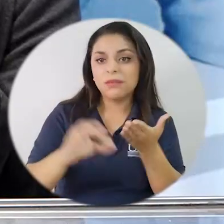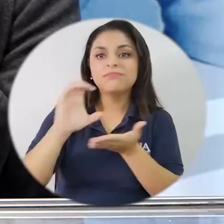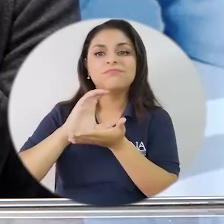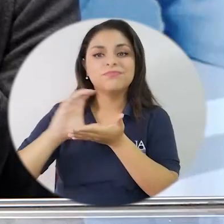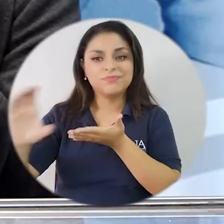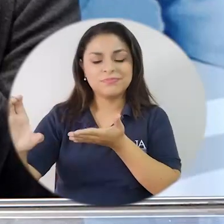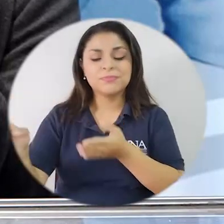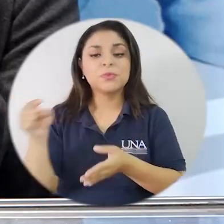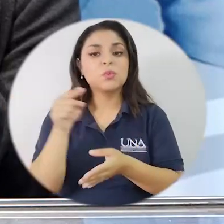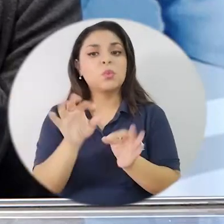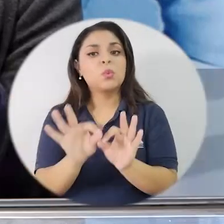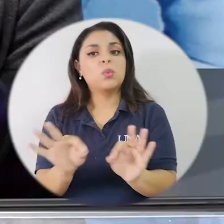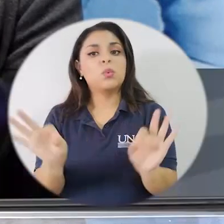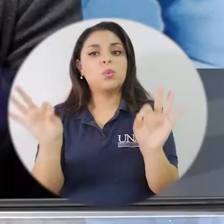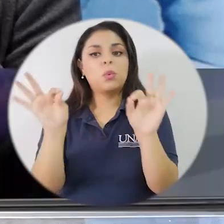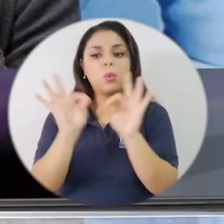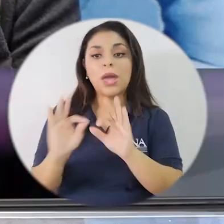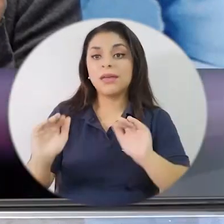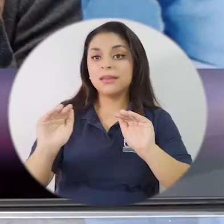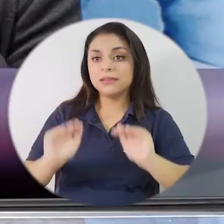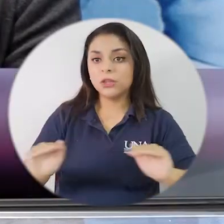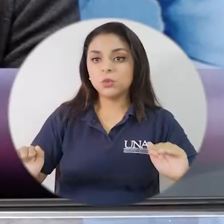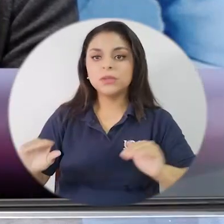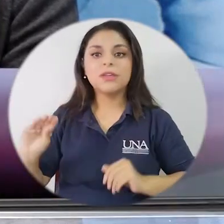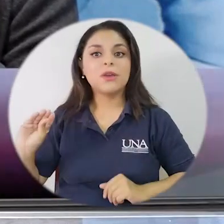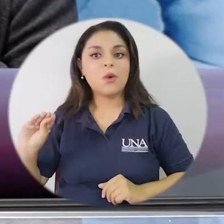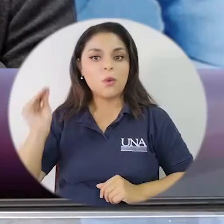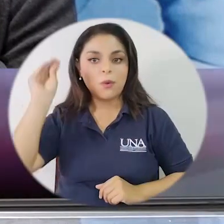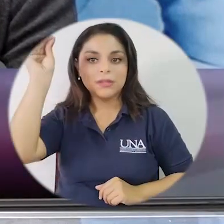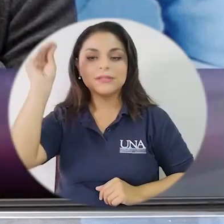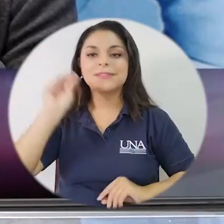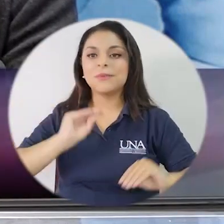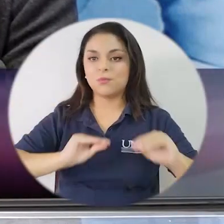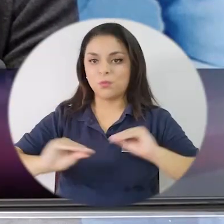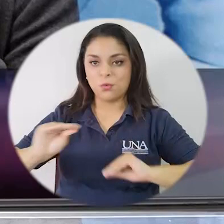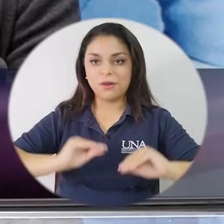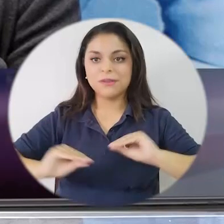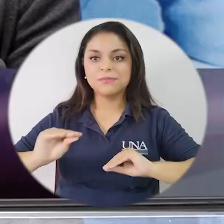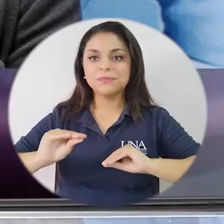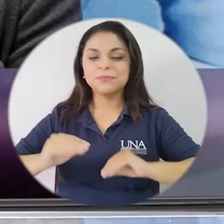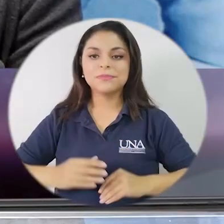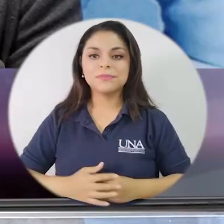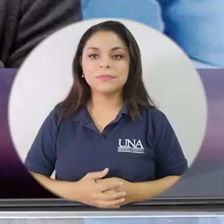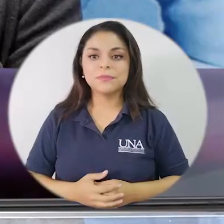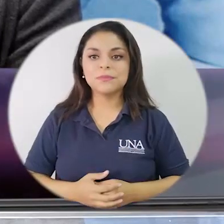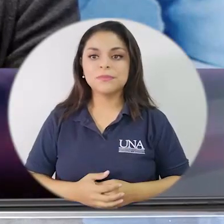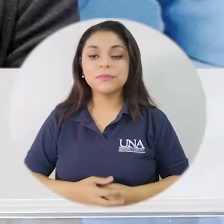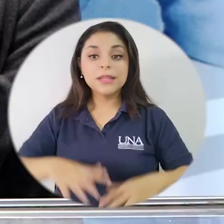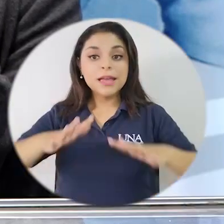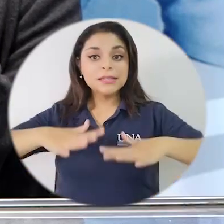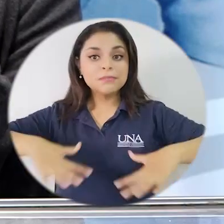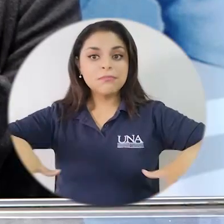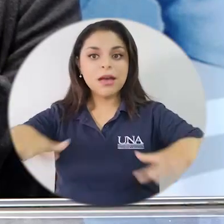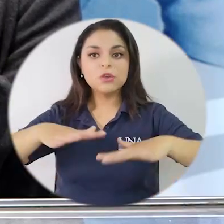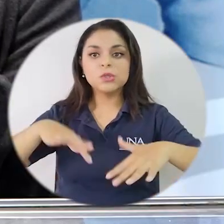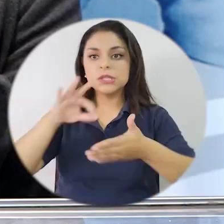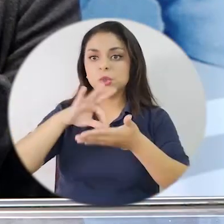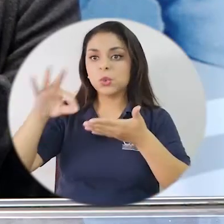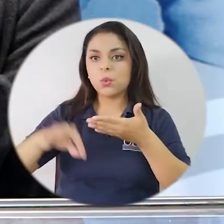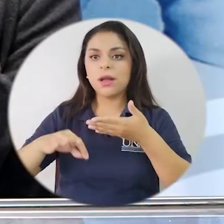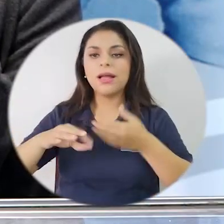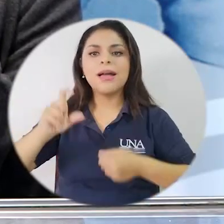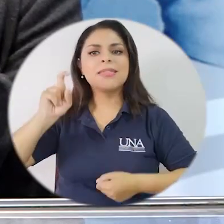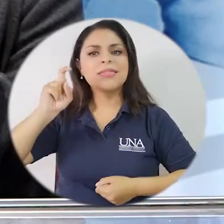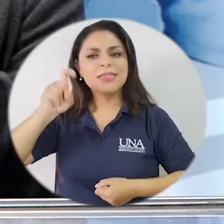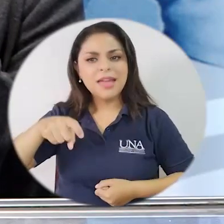papel fundamental para que los niños, las niñas y los adolescentes puedan moverse. Los espacios escolares